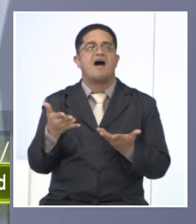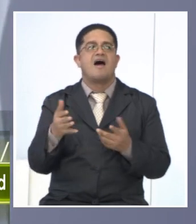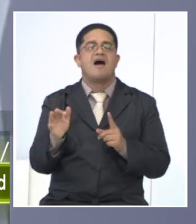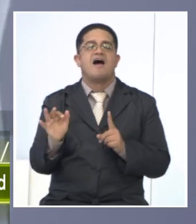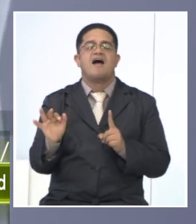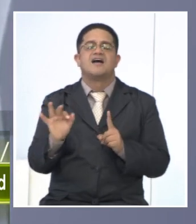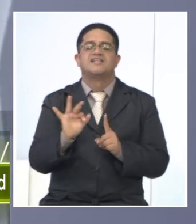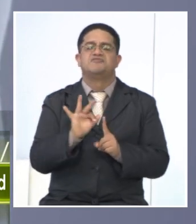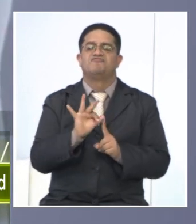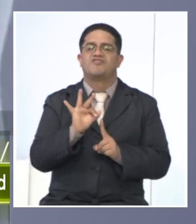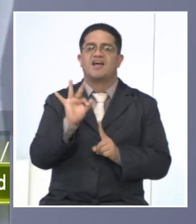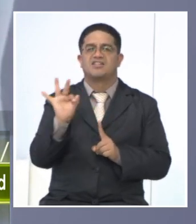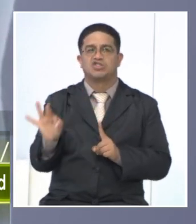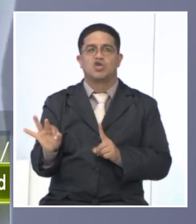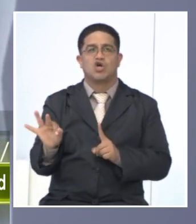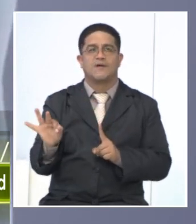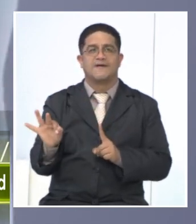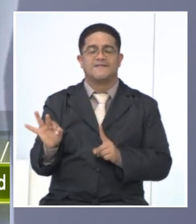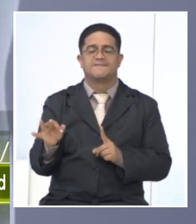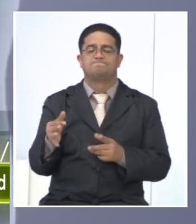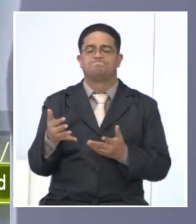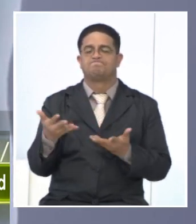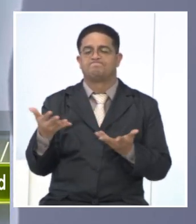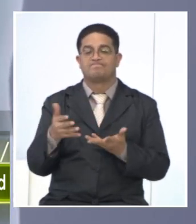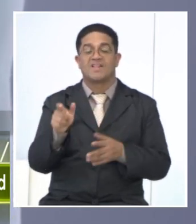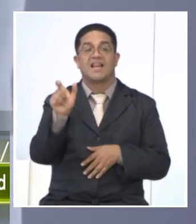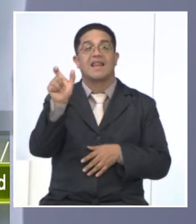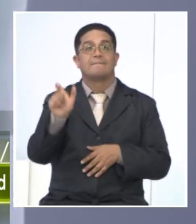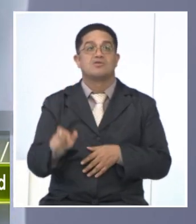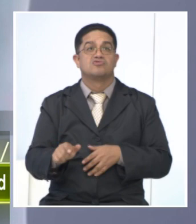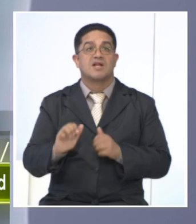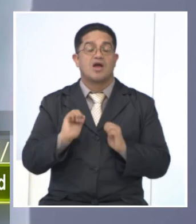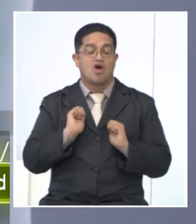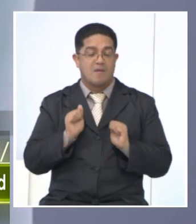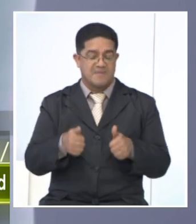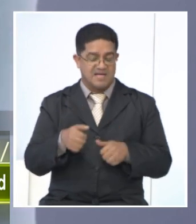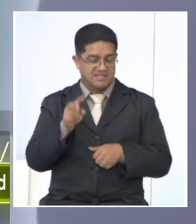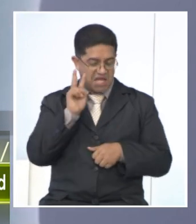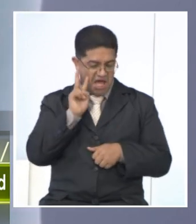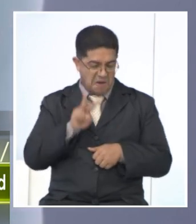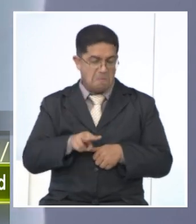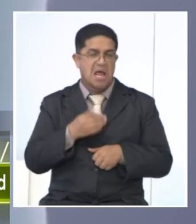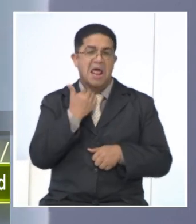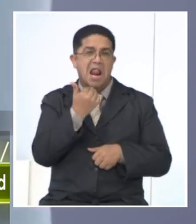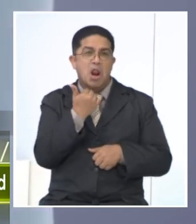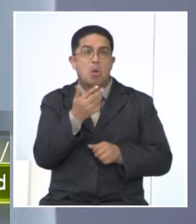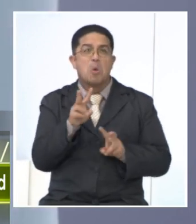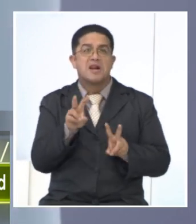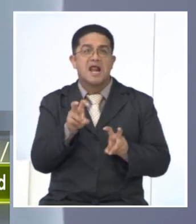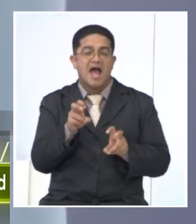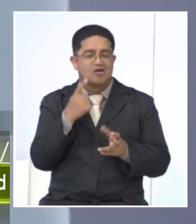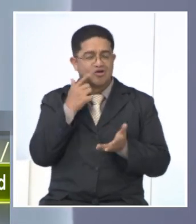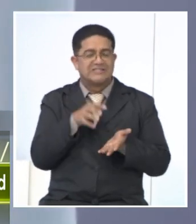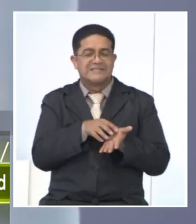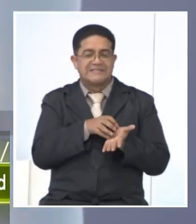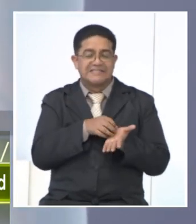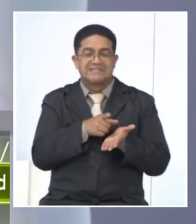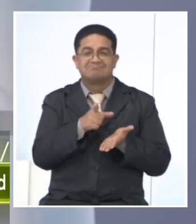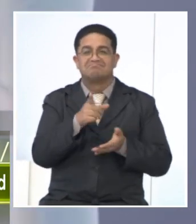infecciones que en determinado momento el paciente comienza a ver secreciones amplias de mal